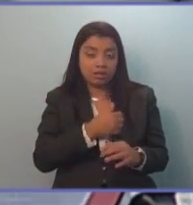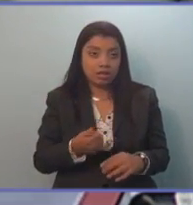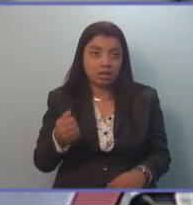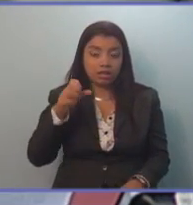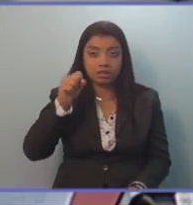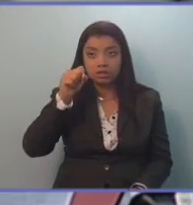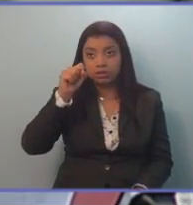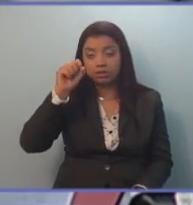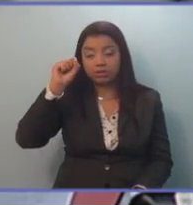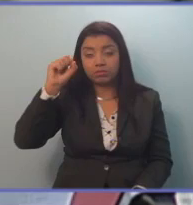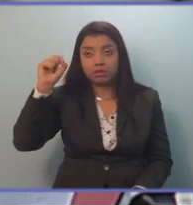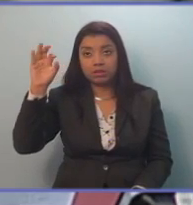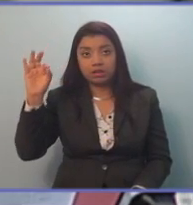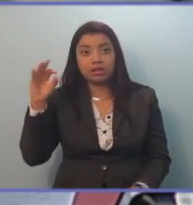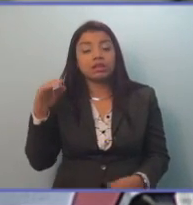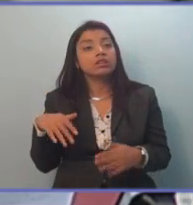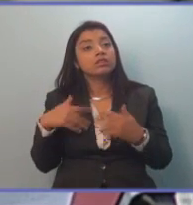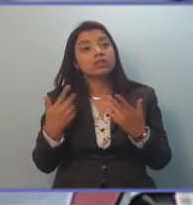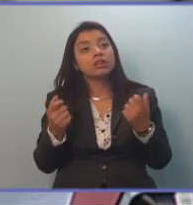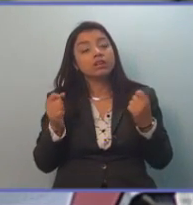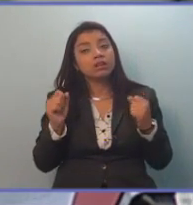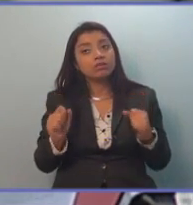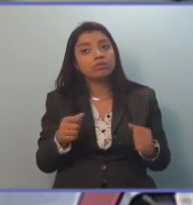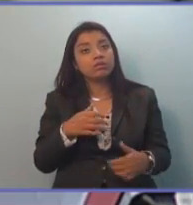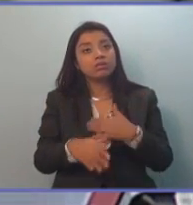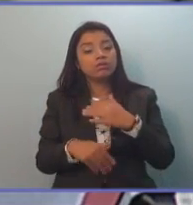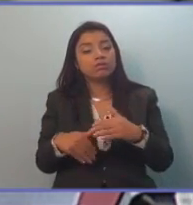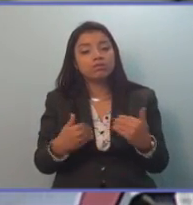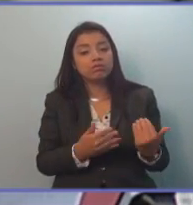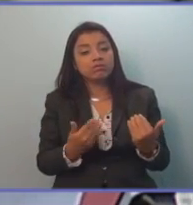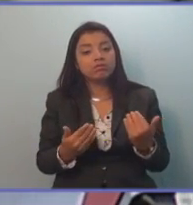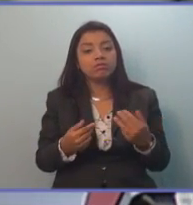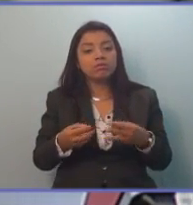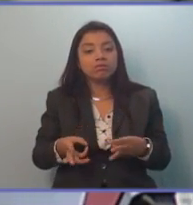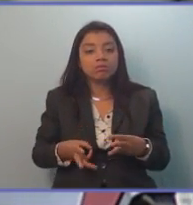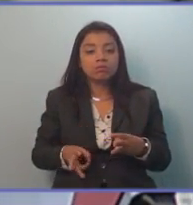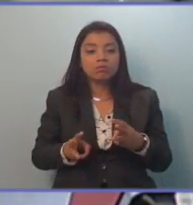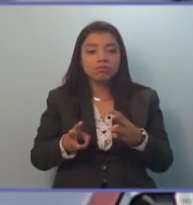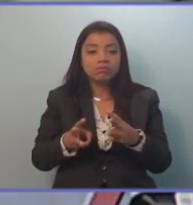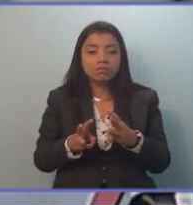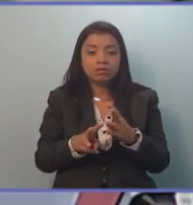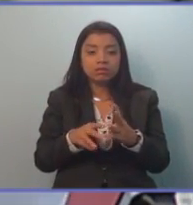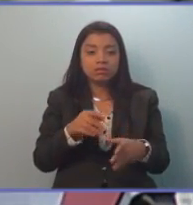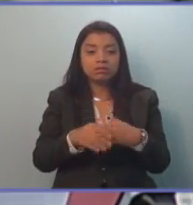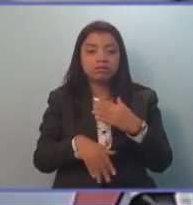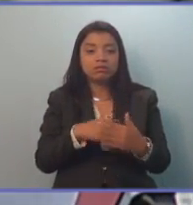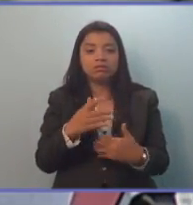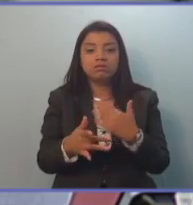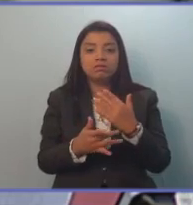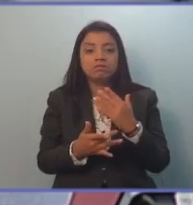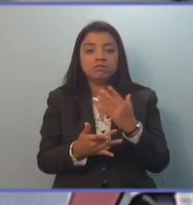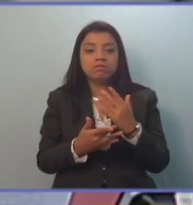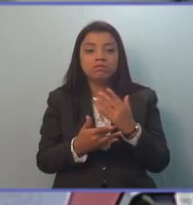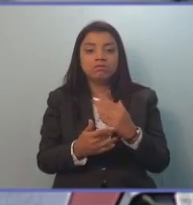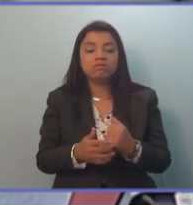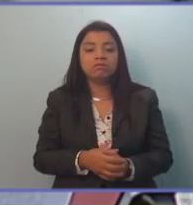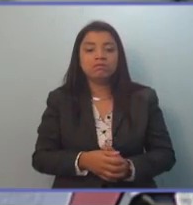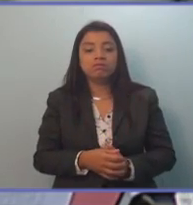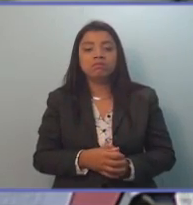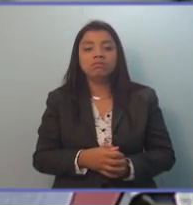Superintendencia, utilizando para los valuos que practiquen métodos de reconocido valor técnico aprobado por